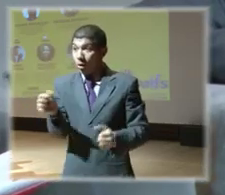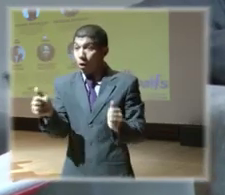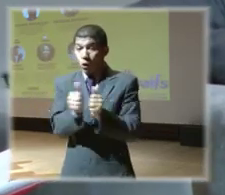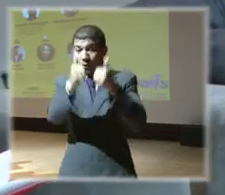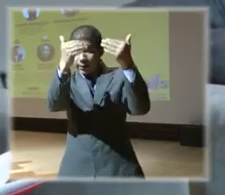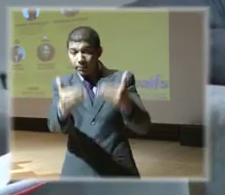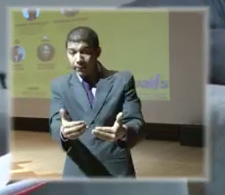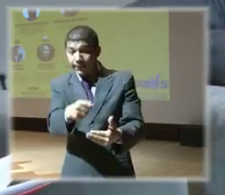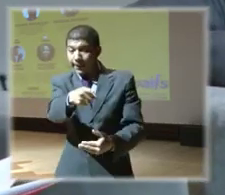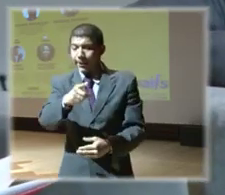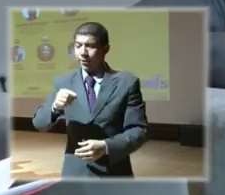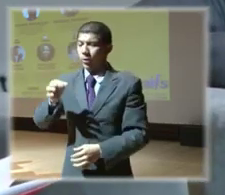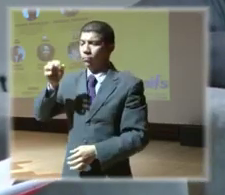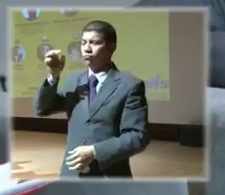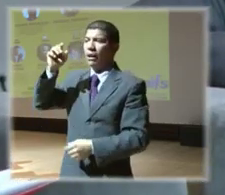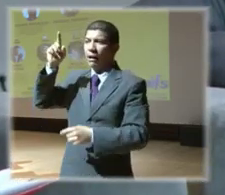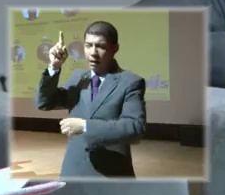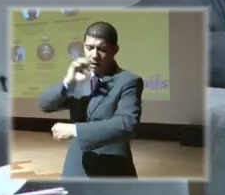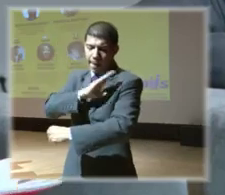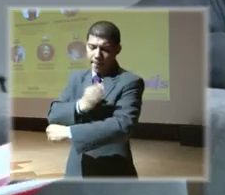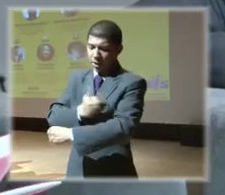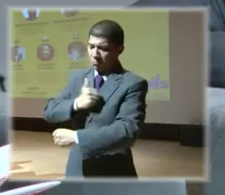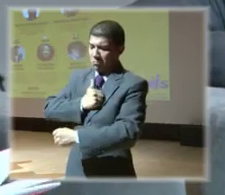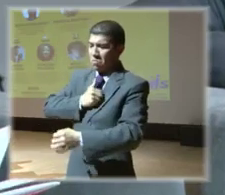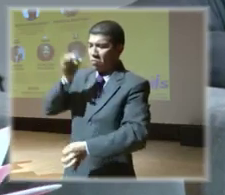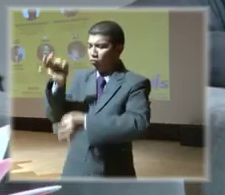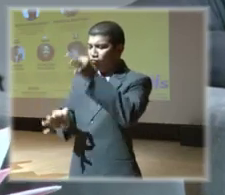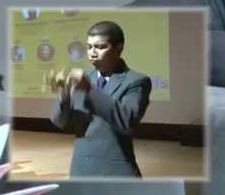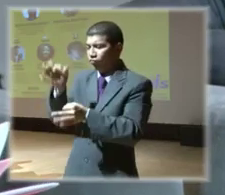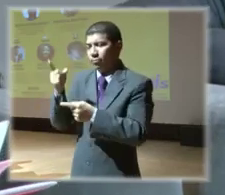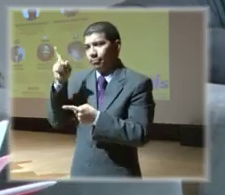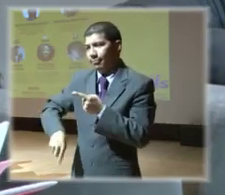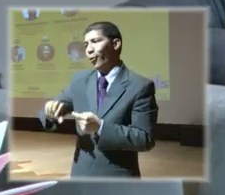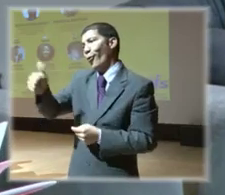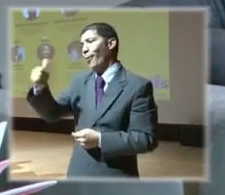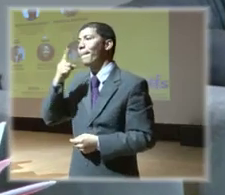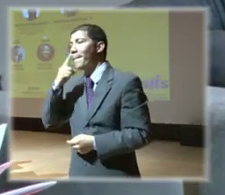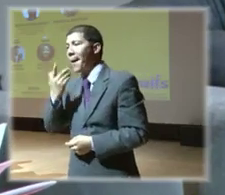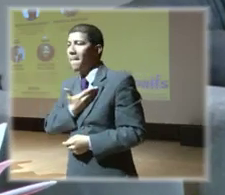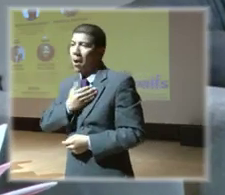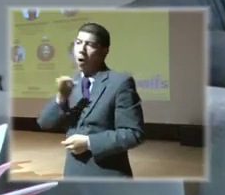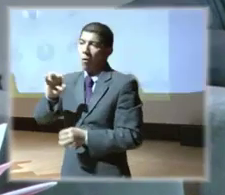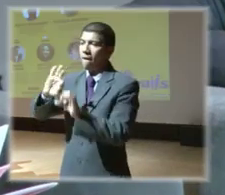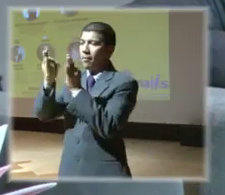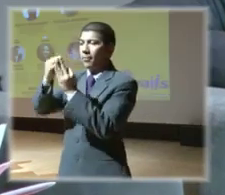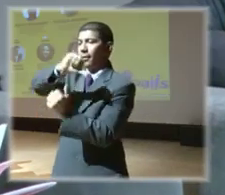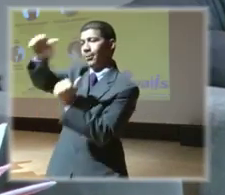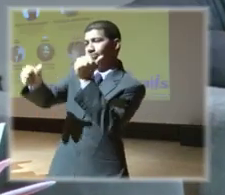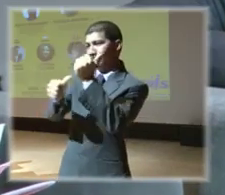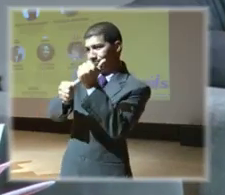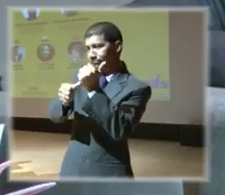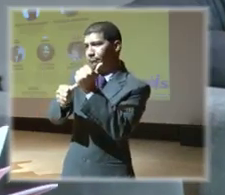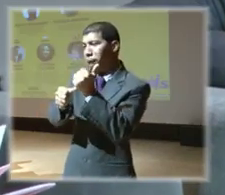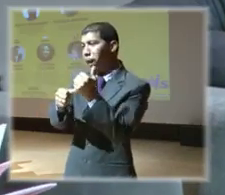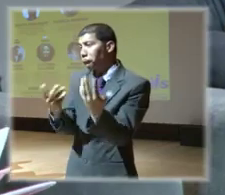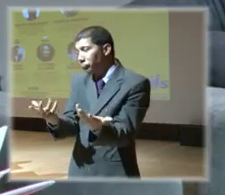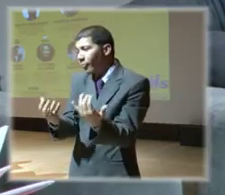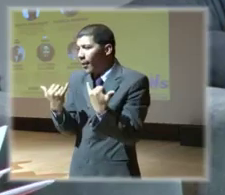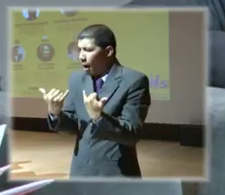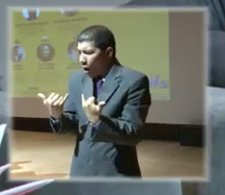e incapacidad siguen existiendo en nuestros sistemas jurídicos y los procesos de incapacitación judicial hoy en día se